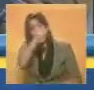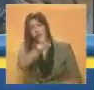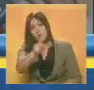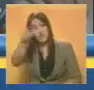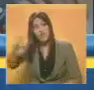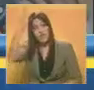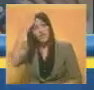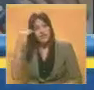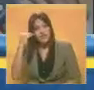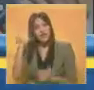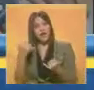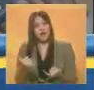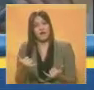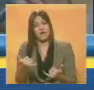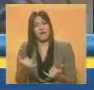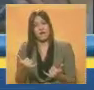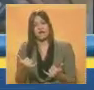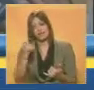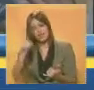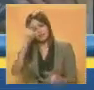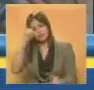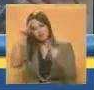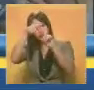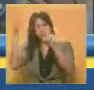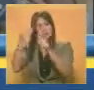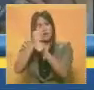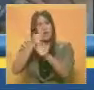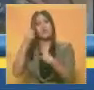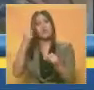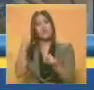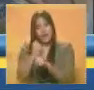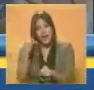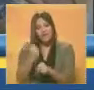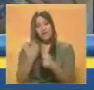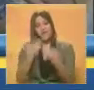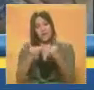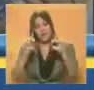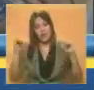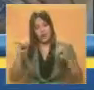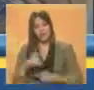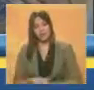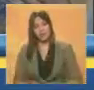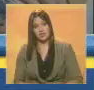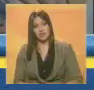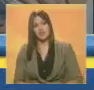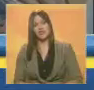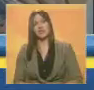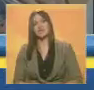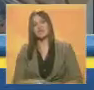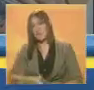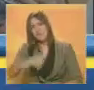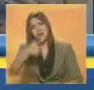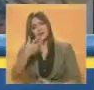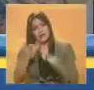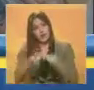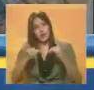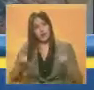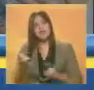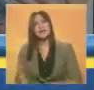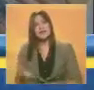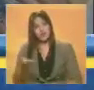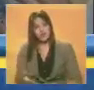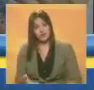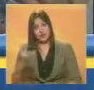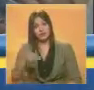libio se enmarca en la ruta de un gobierno democrático por sobre todas las cosas la democracia es fundamental